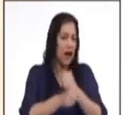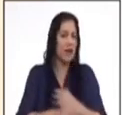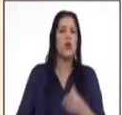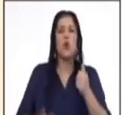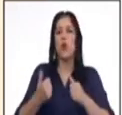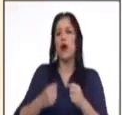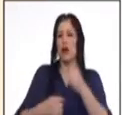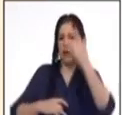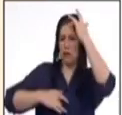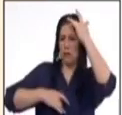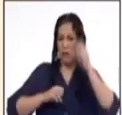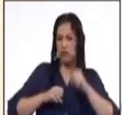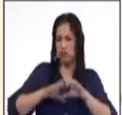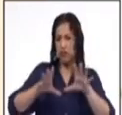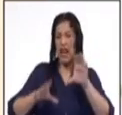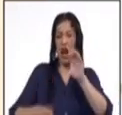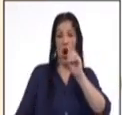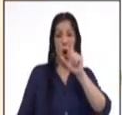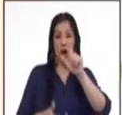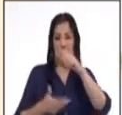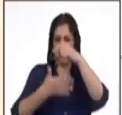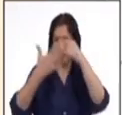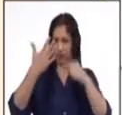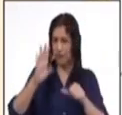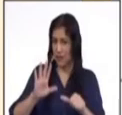la epidemia del cólera.